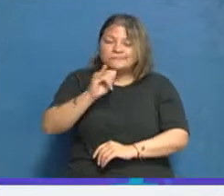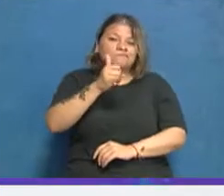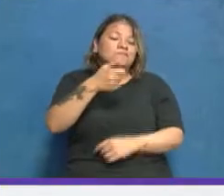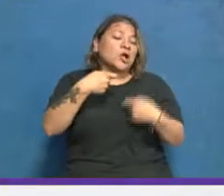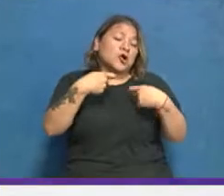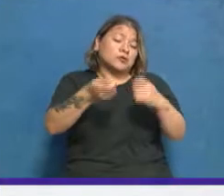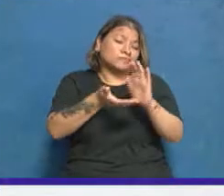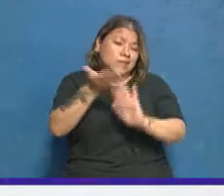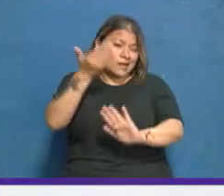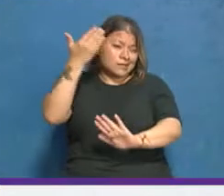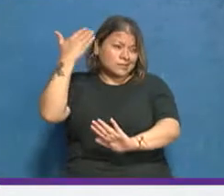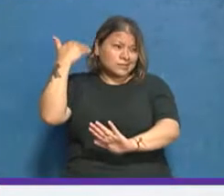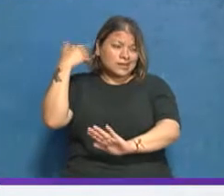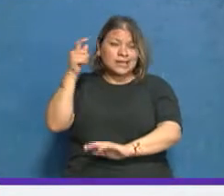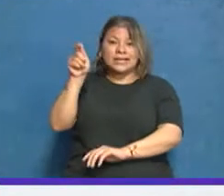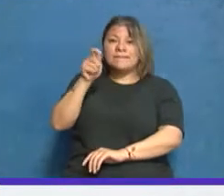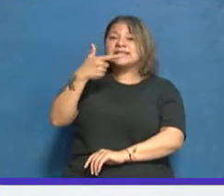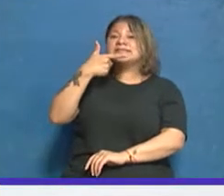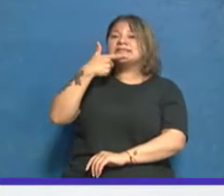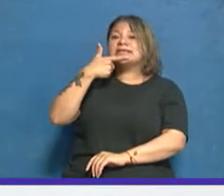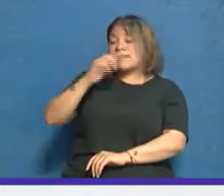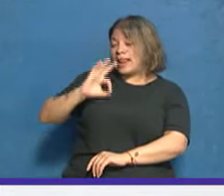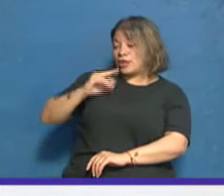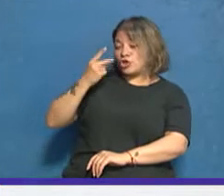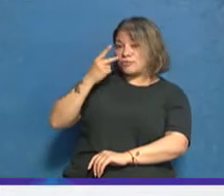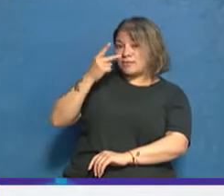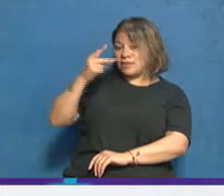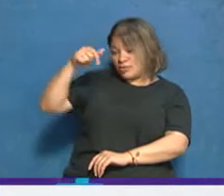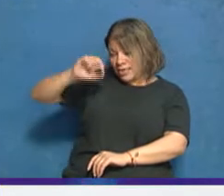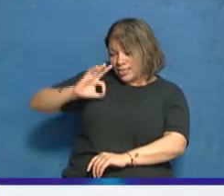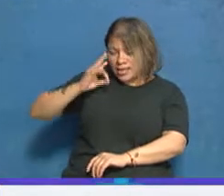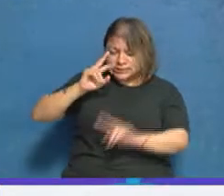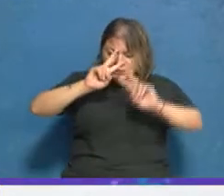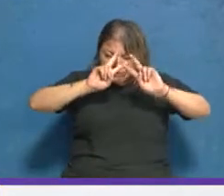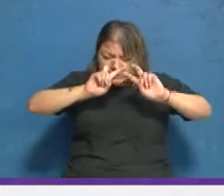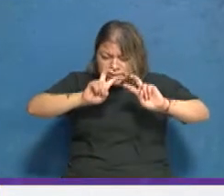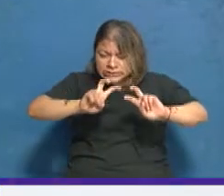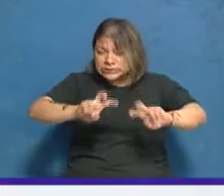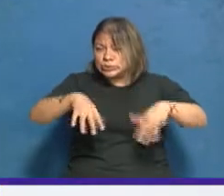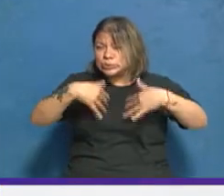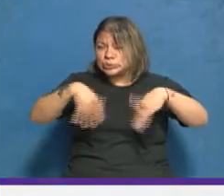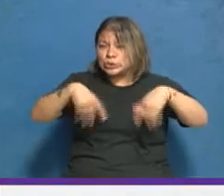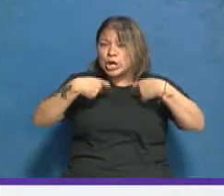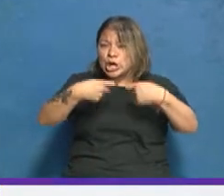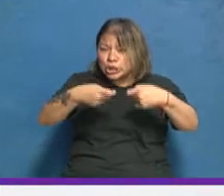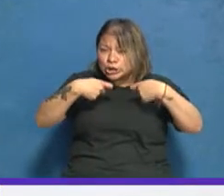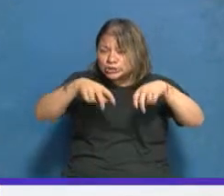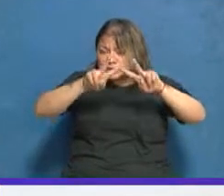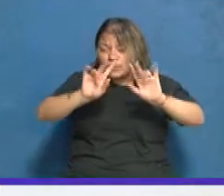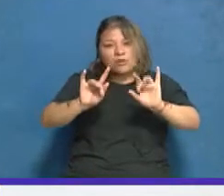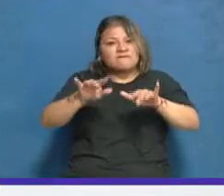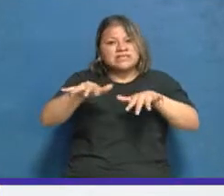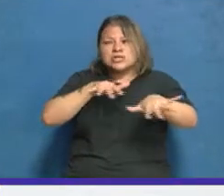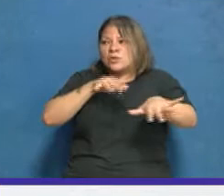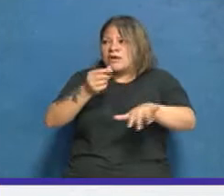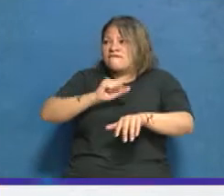Esto fue un estudio que hicimos a septiembre del 2022. Muy difícil hacer estudio de costos en este contexto inflacionario. Para